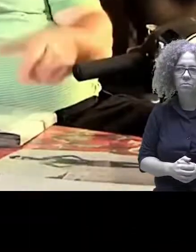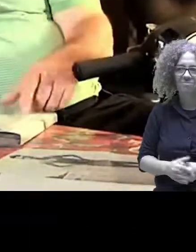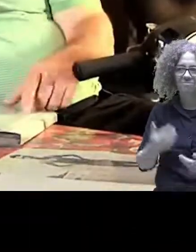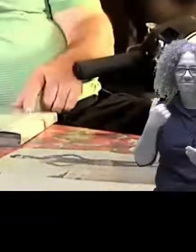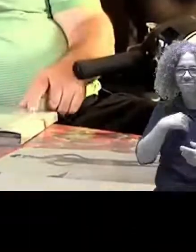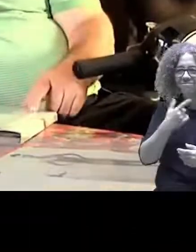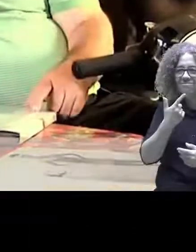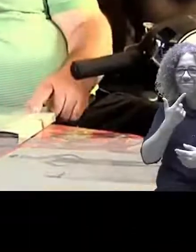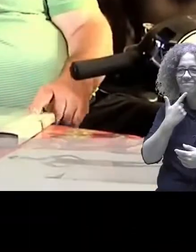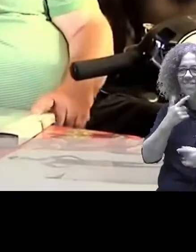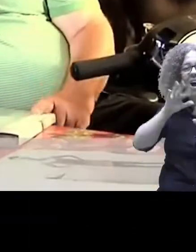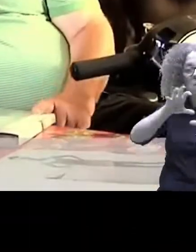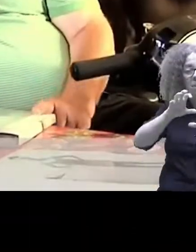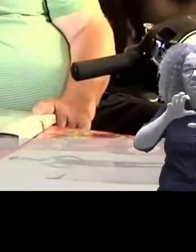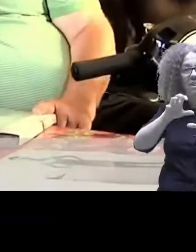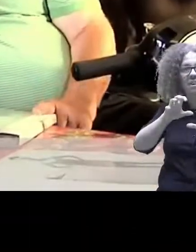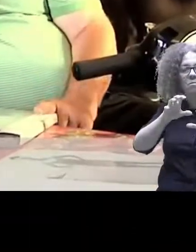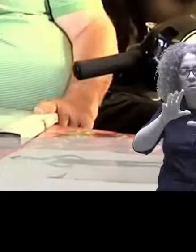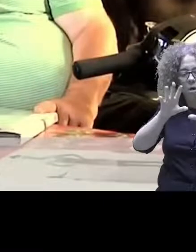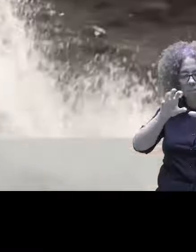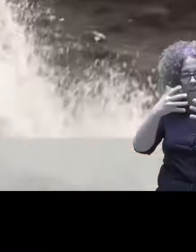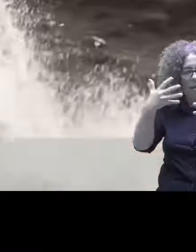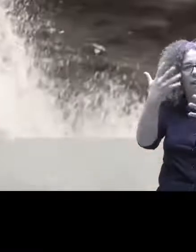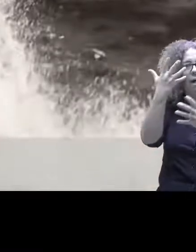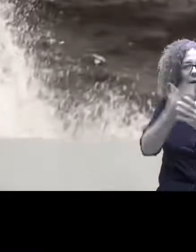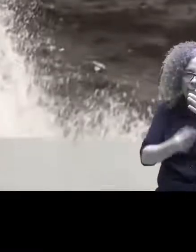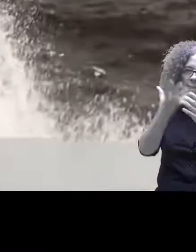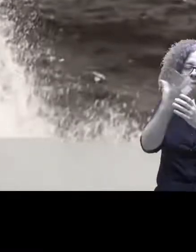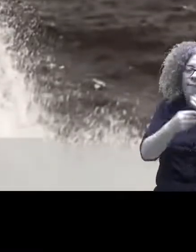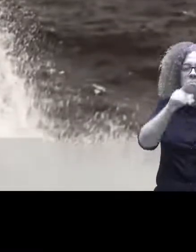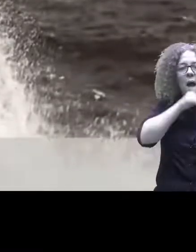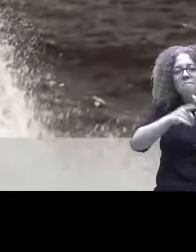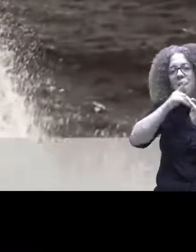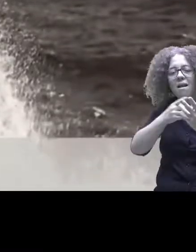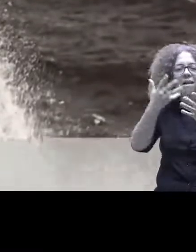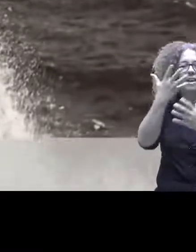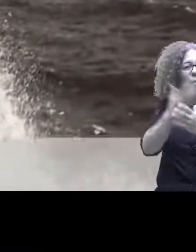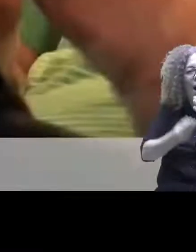Aprendí de equivocarme, eso es lo más importante, ¿no? Yo me equivocaba y aprendía de mis